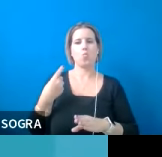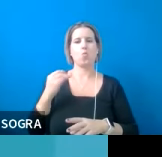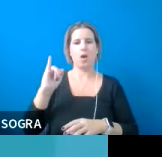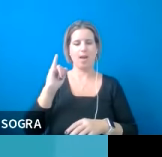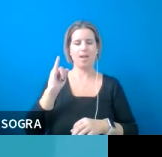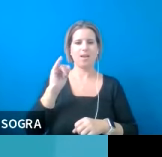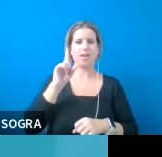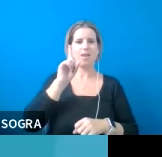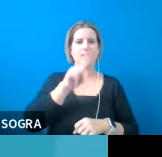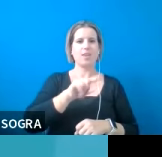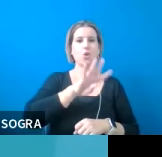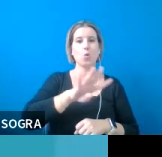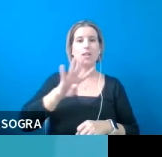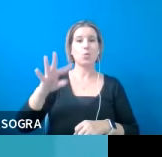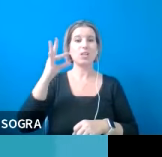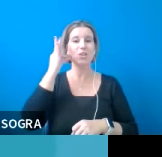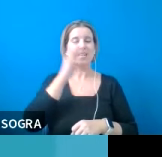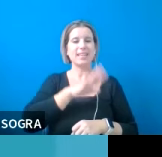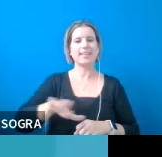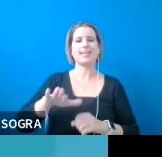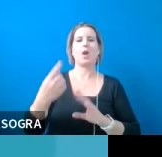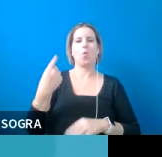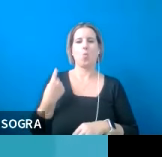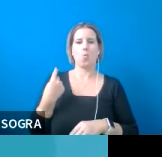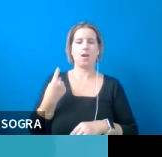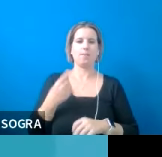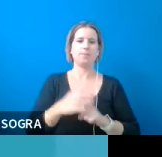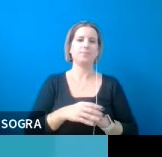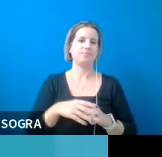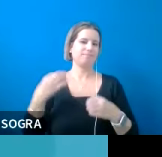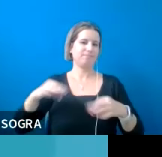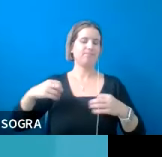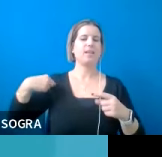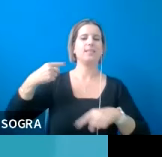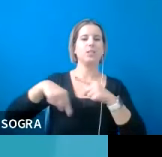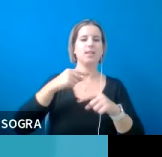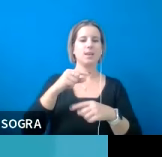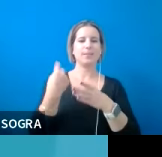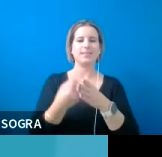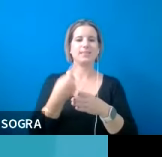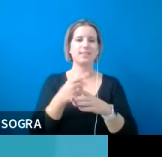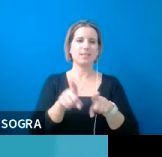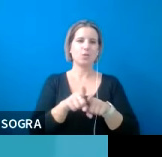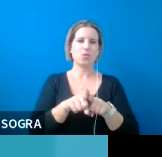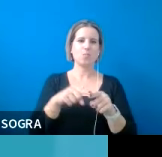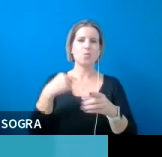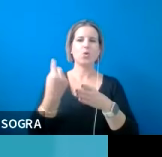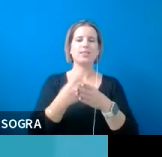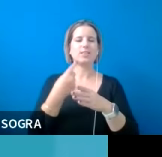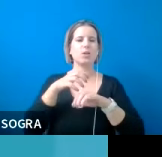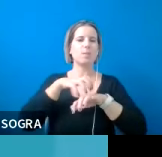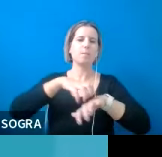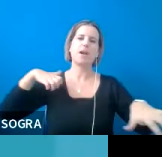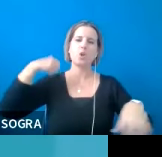144 niñas tradicionalmente como os digo el TEA se ha considerado un trastorno mayoritariamente